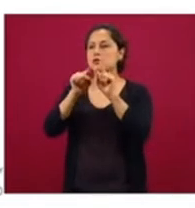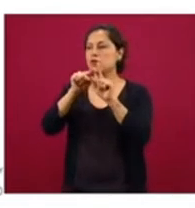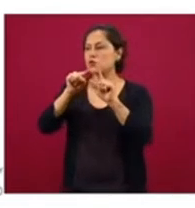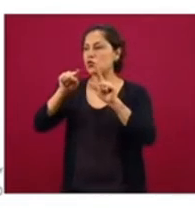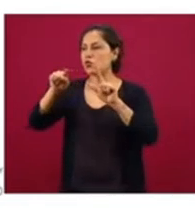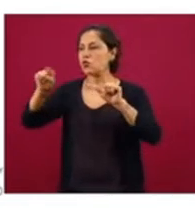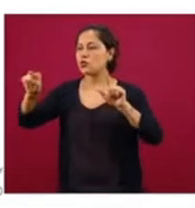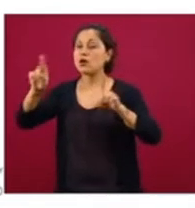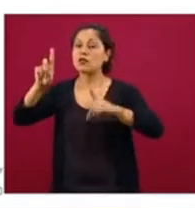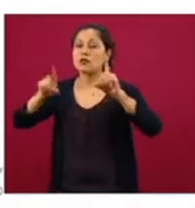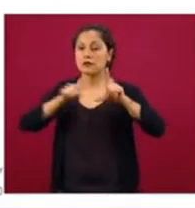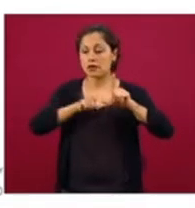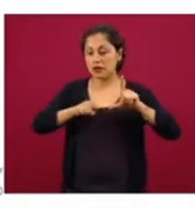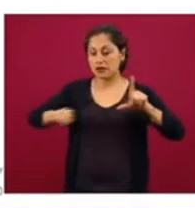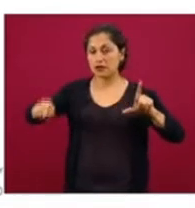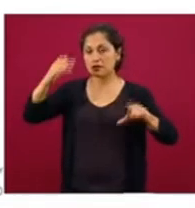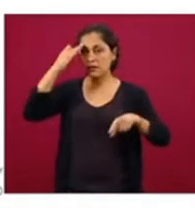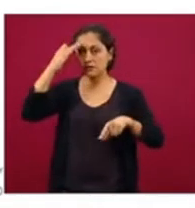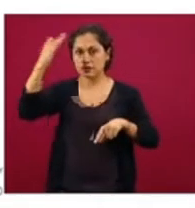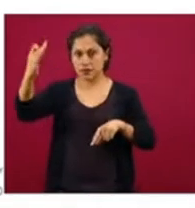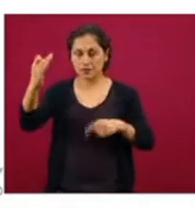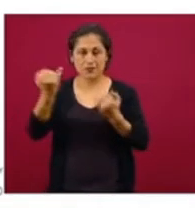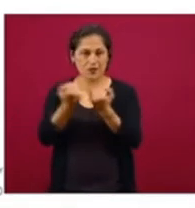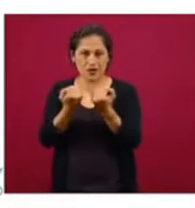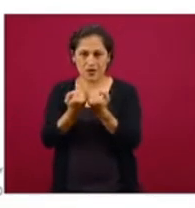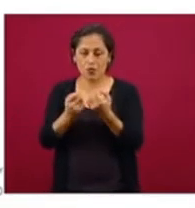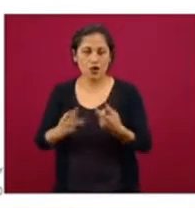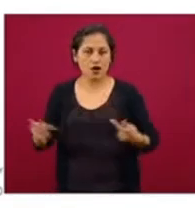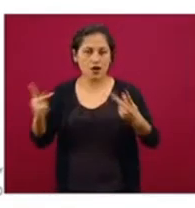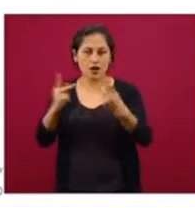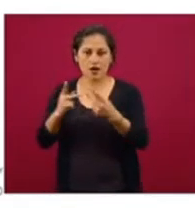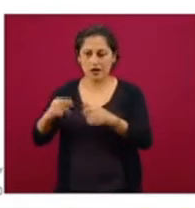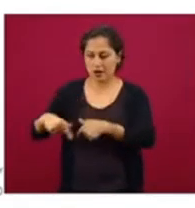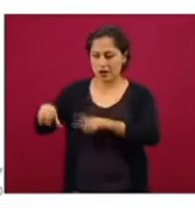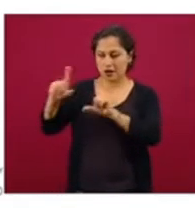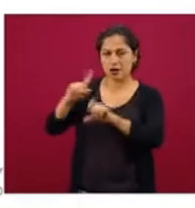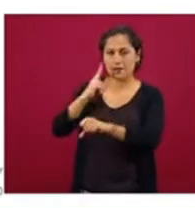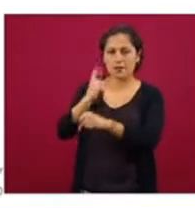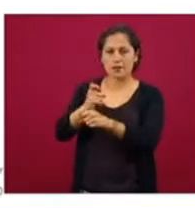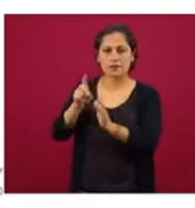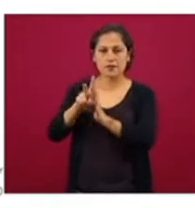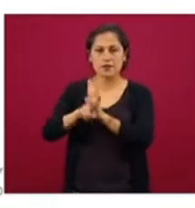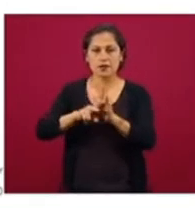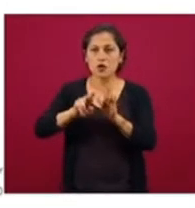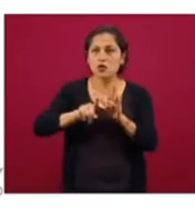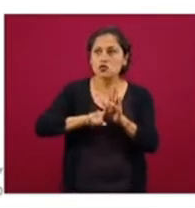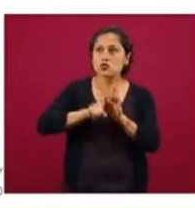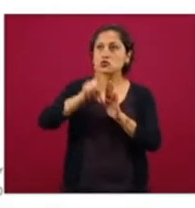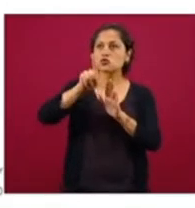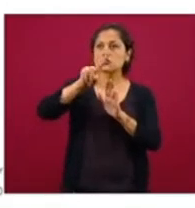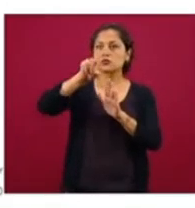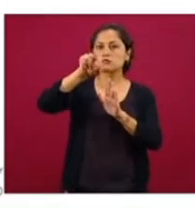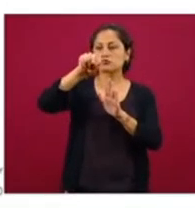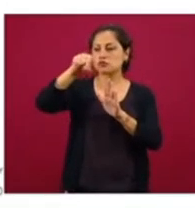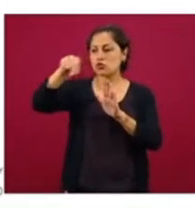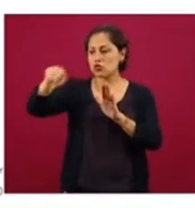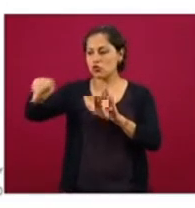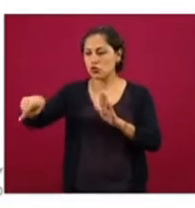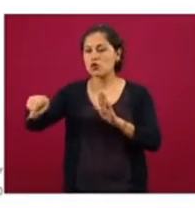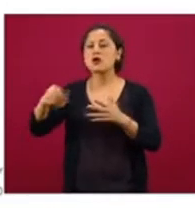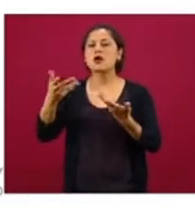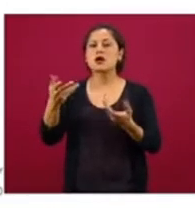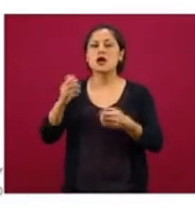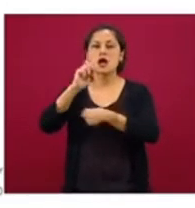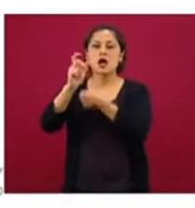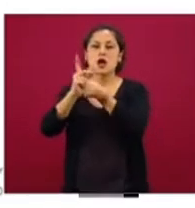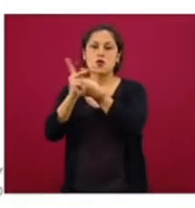Y esto corresponde justo a lo que vimos en la primera animación, subió, bajó. Cuando los países europeos que están en este bloque